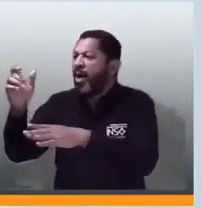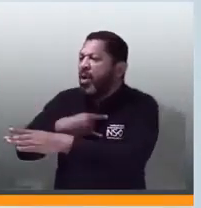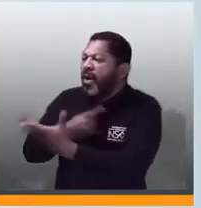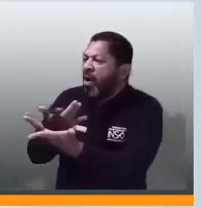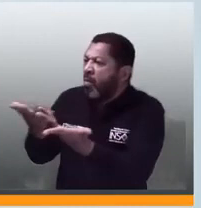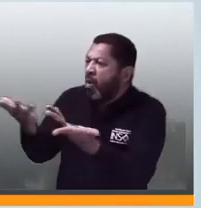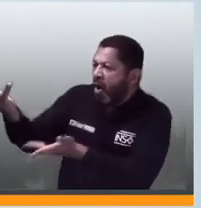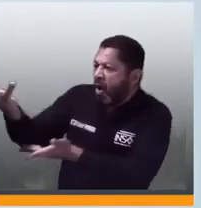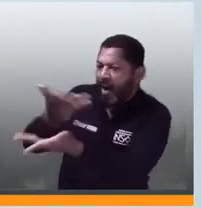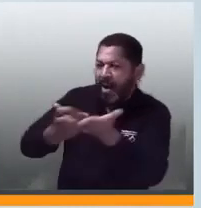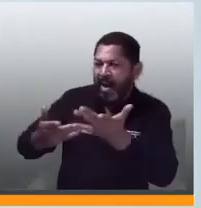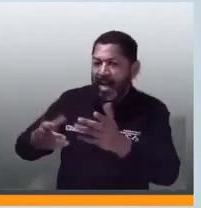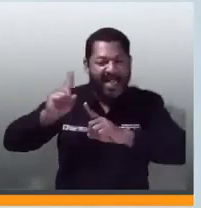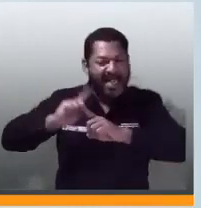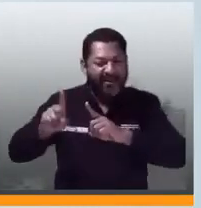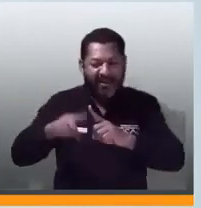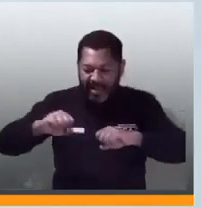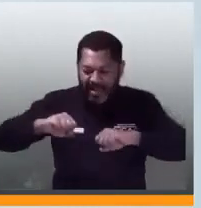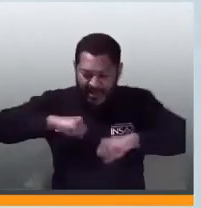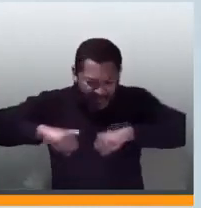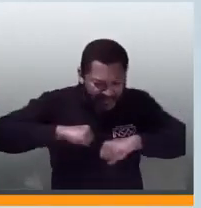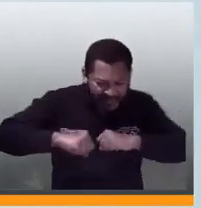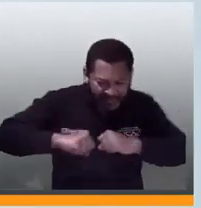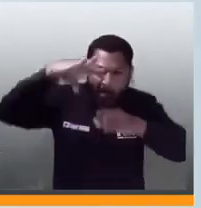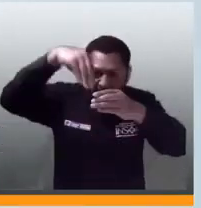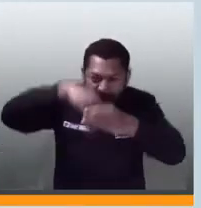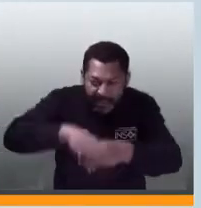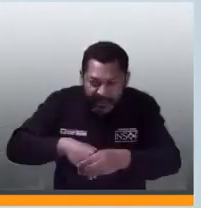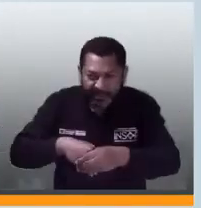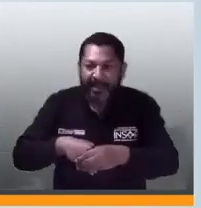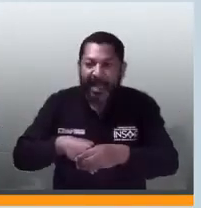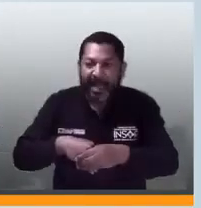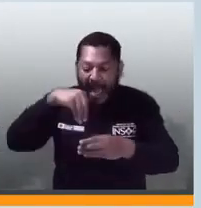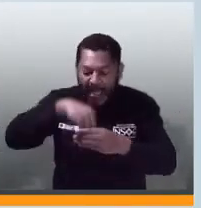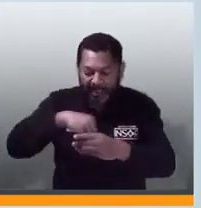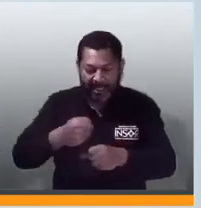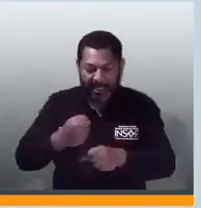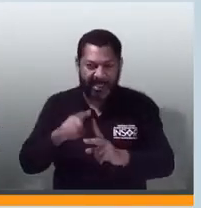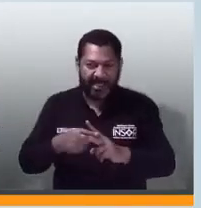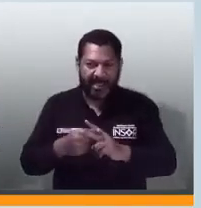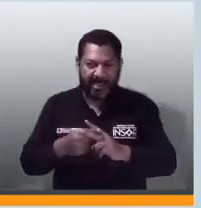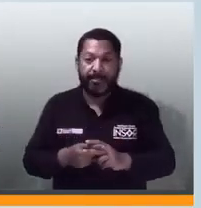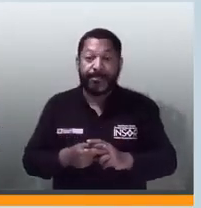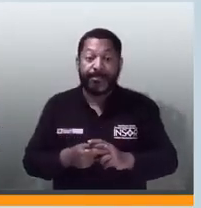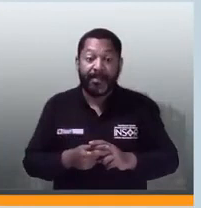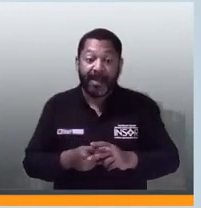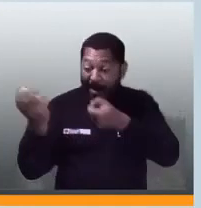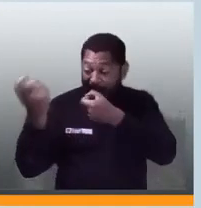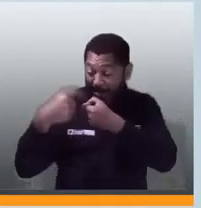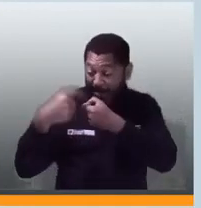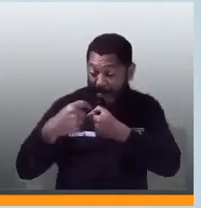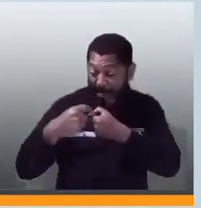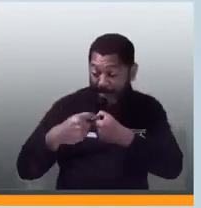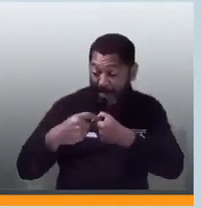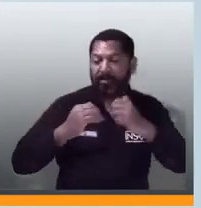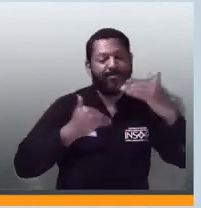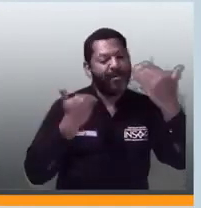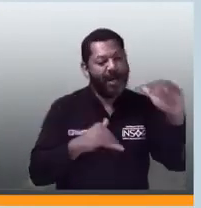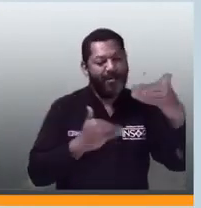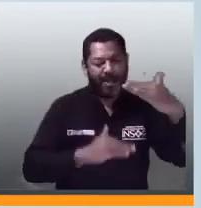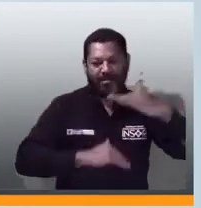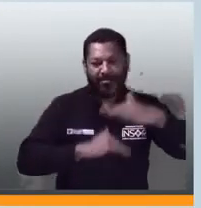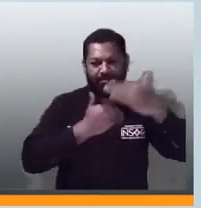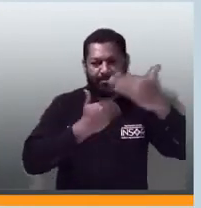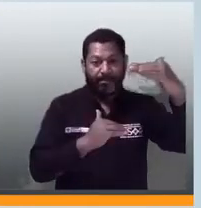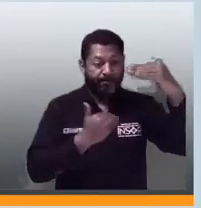fin, diferentes dinámicas de trabajo en los talleres. Entonces los cupos en algunos talleres eran limitados y se